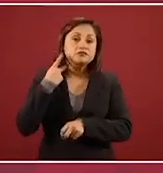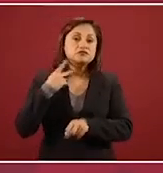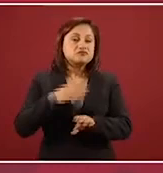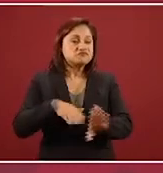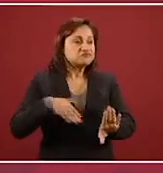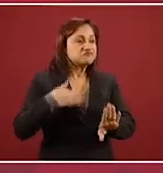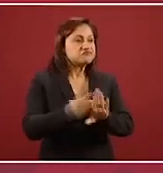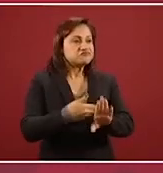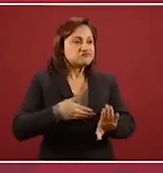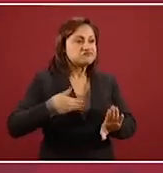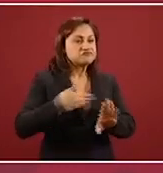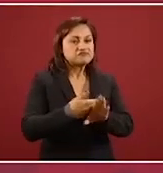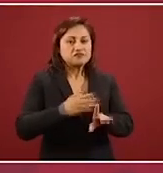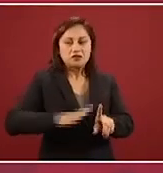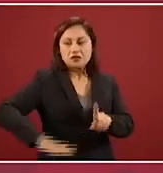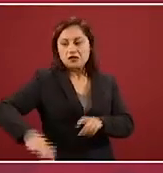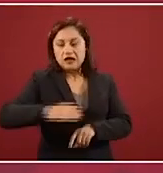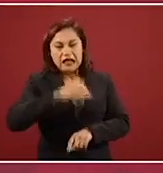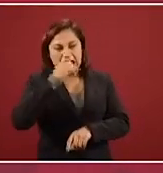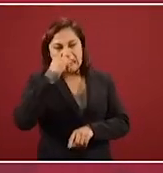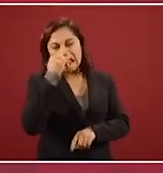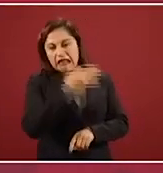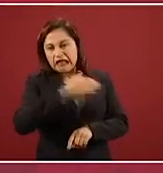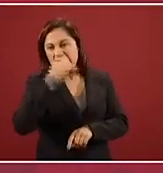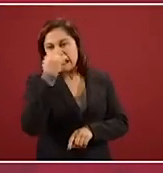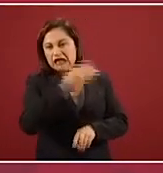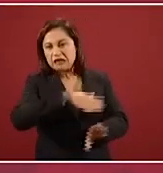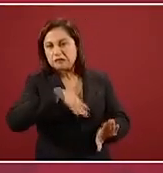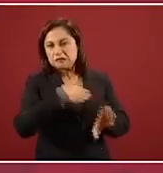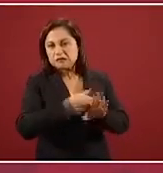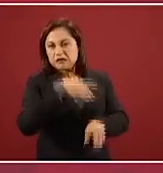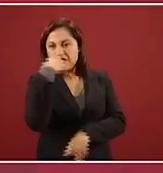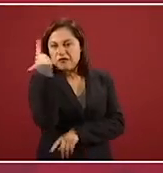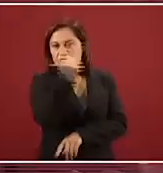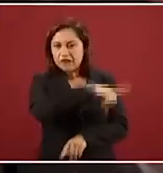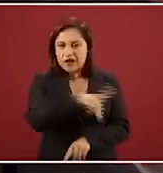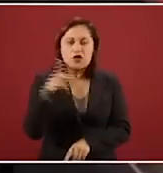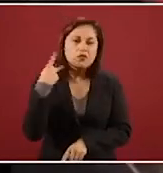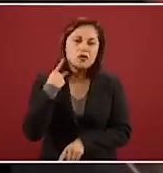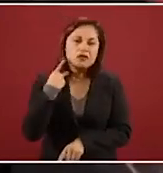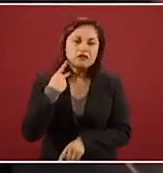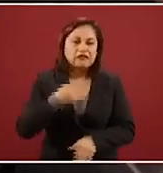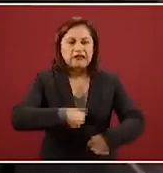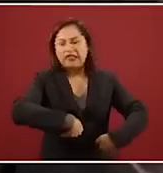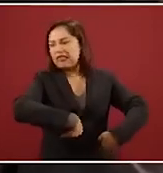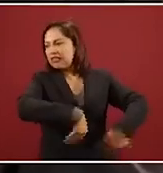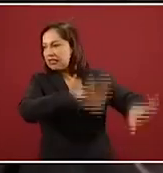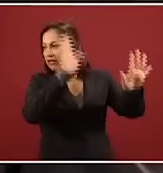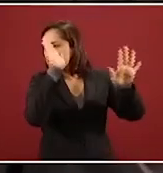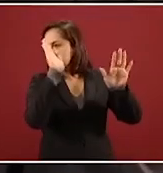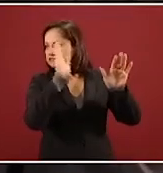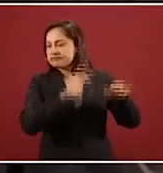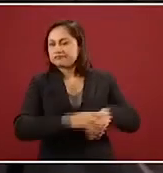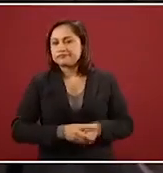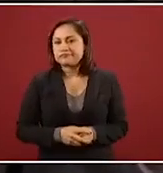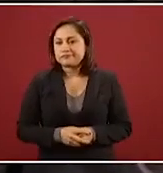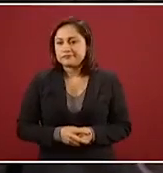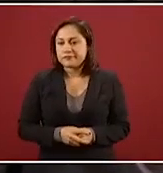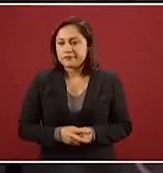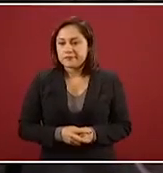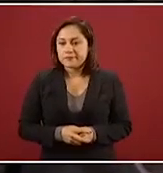Era de lo peor, la política. Yo no quiero saber nada con los políticos,